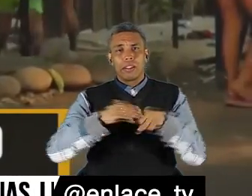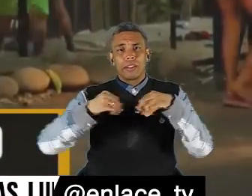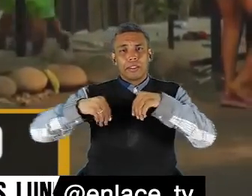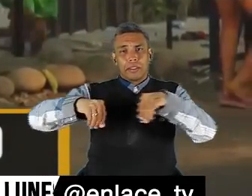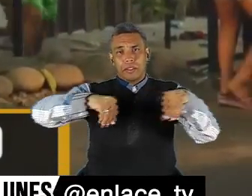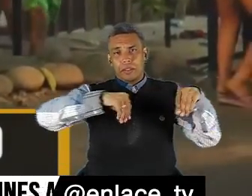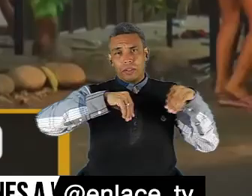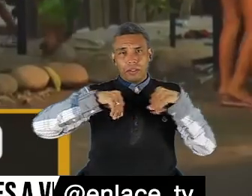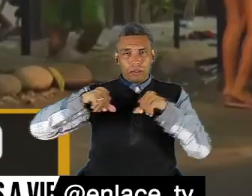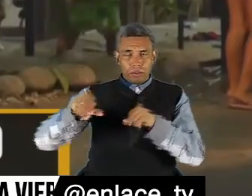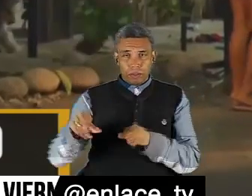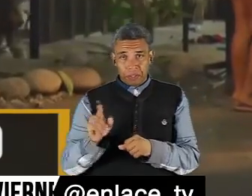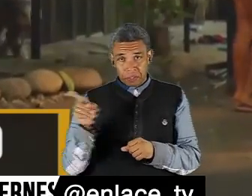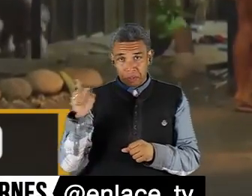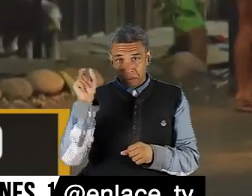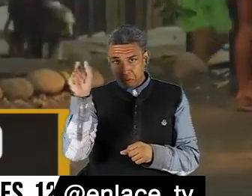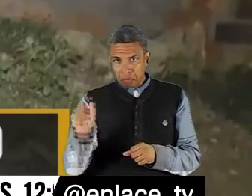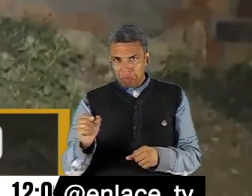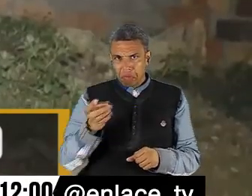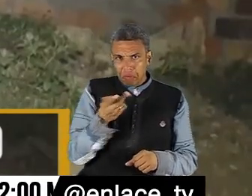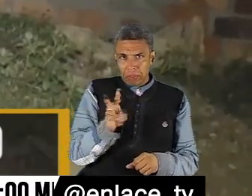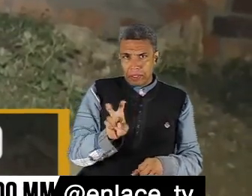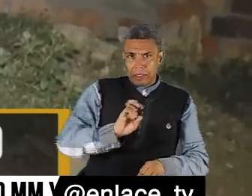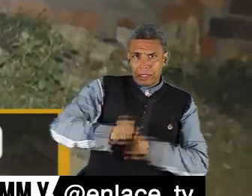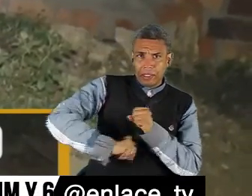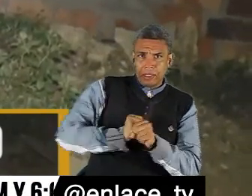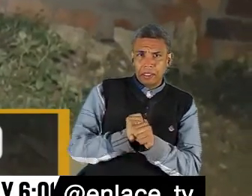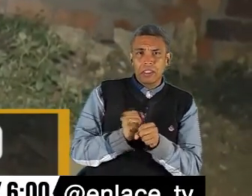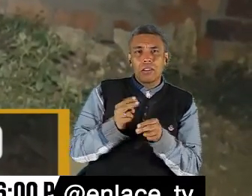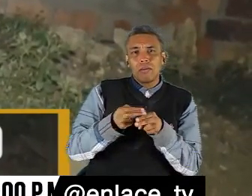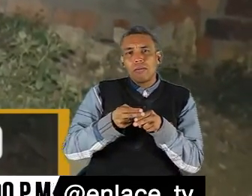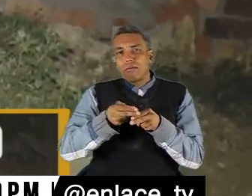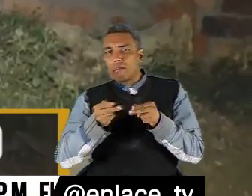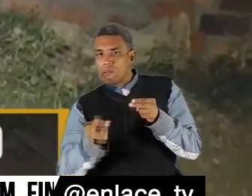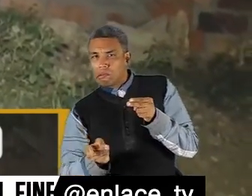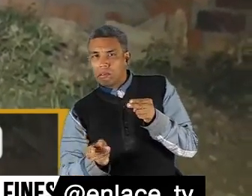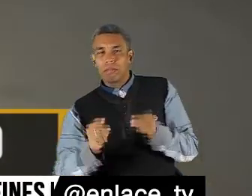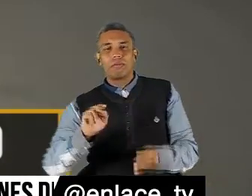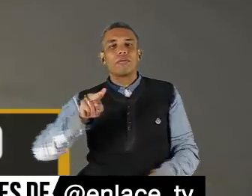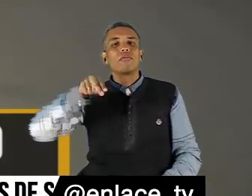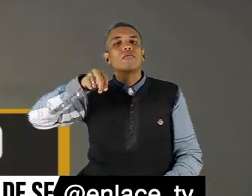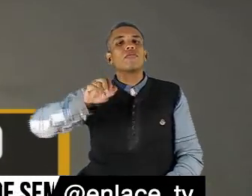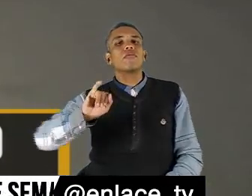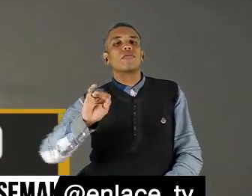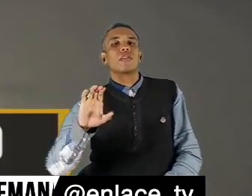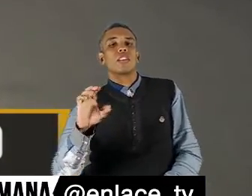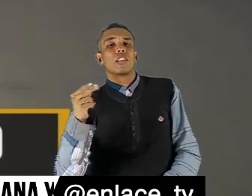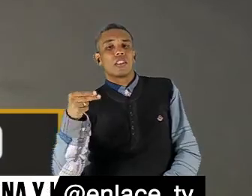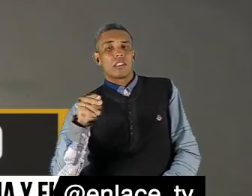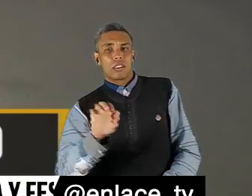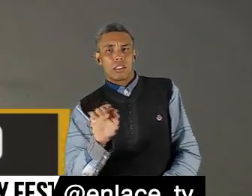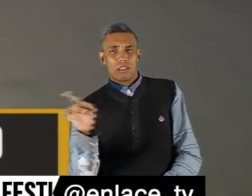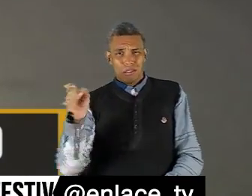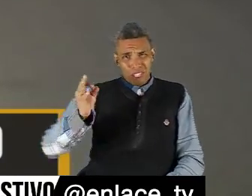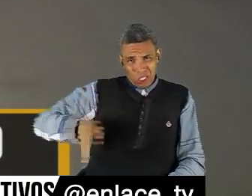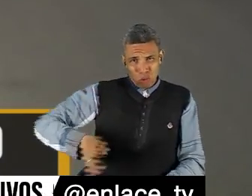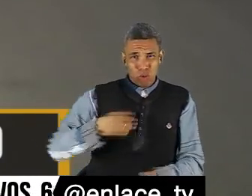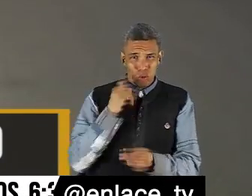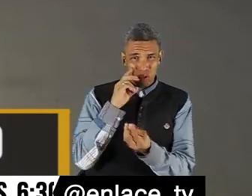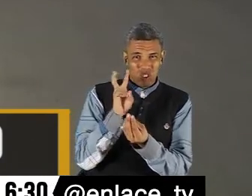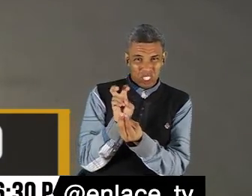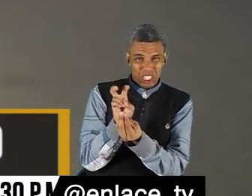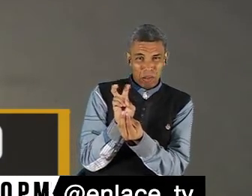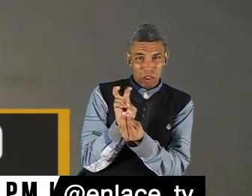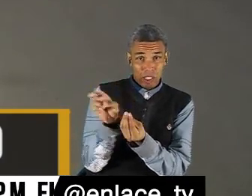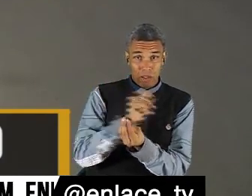ciudad. En ese sector, un menor de 17 años de edad, conocido con el alias de El Niche, y quien cursa séptimo grado de bachillerato, fue